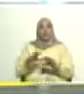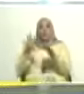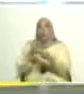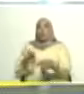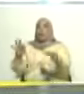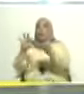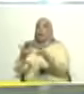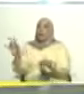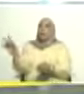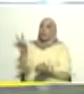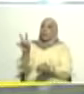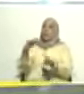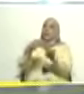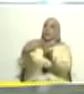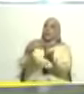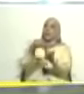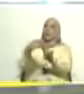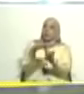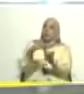caso Venezuela, que